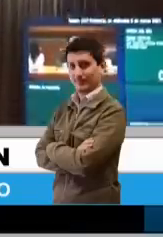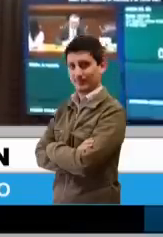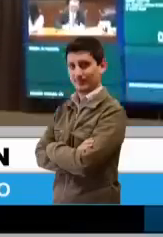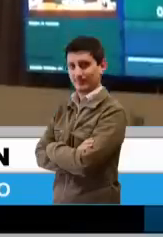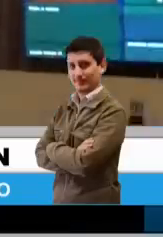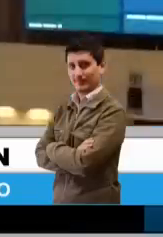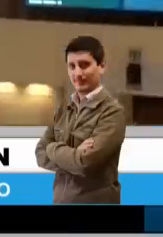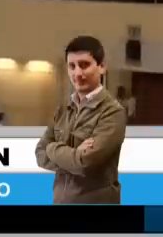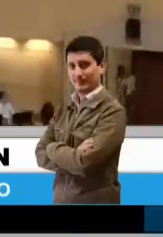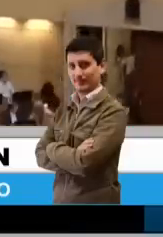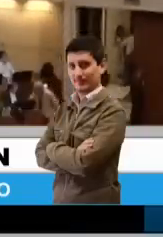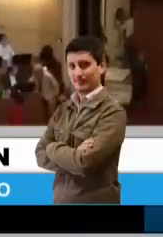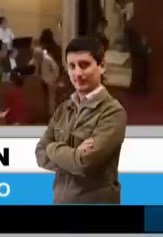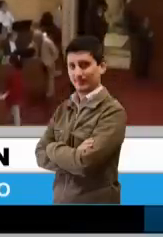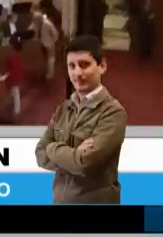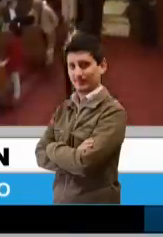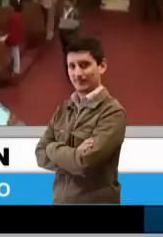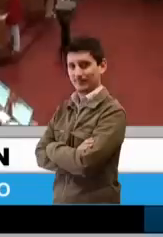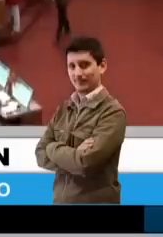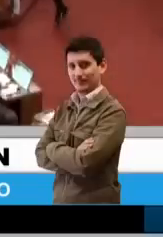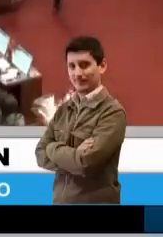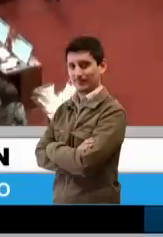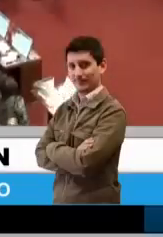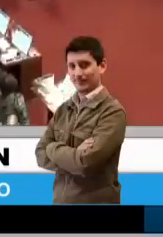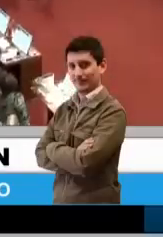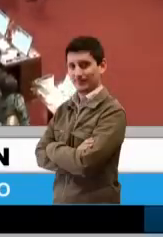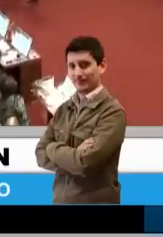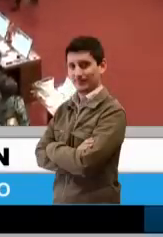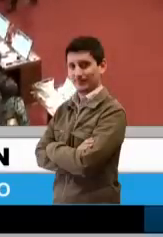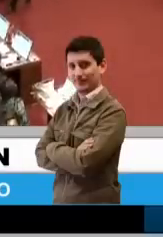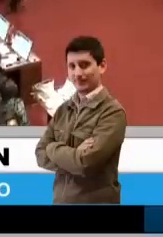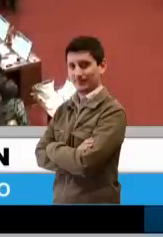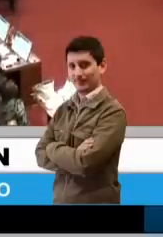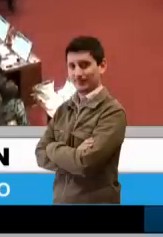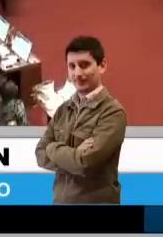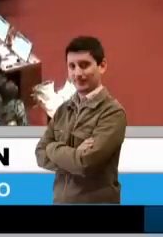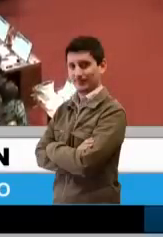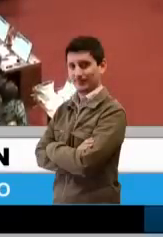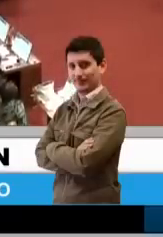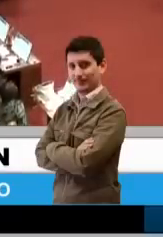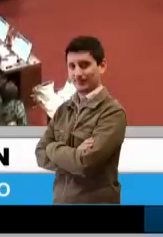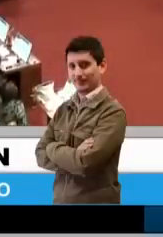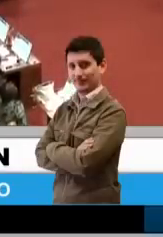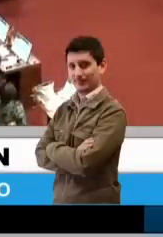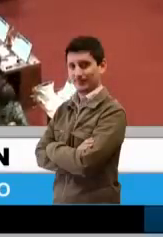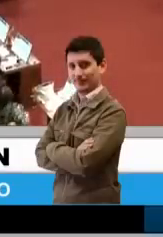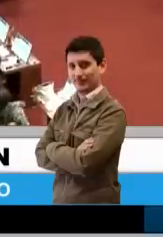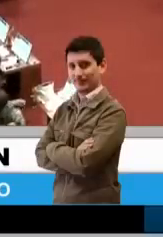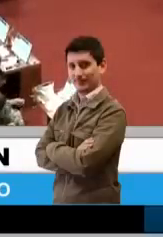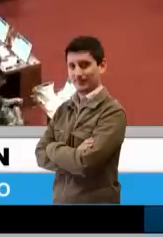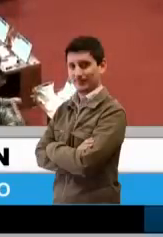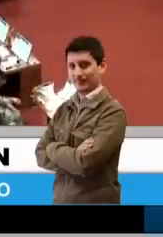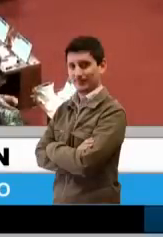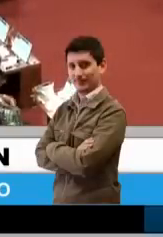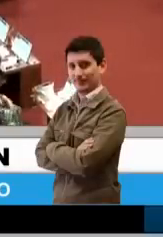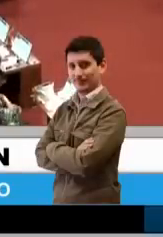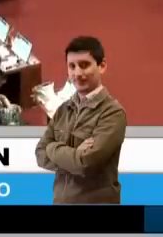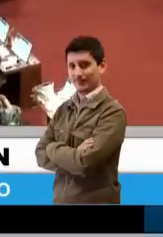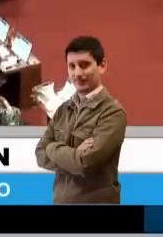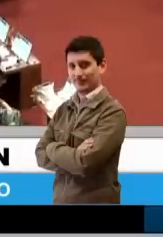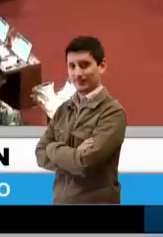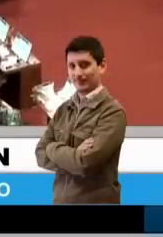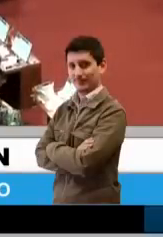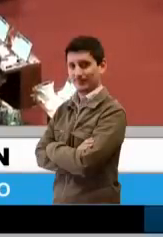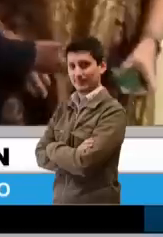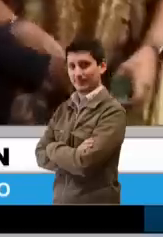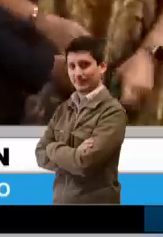Pero eso es lo que se está evaluando y eso es lo que, esa decisión grande, muy importante. Yo creo que aquí está el destino del gobierno, tendría que tomarse